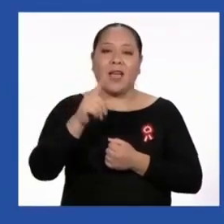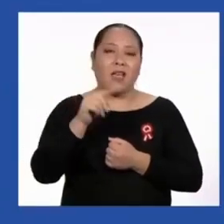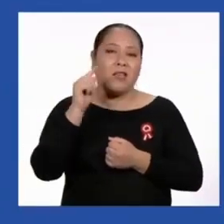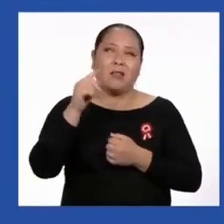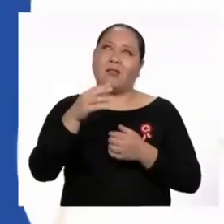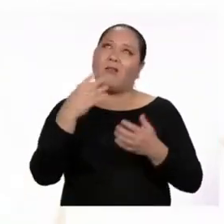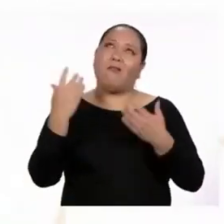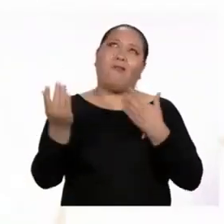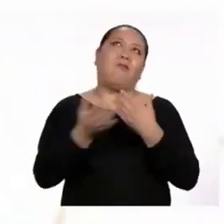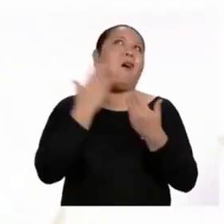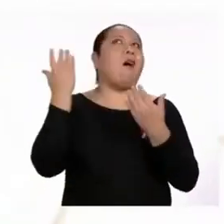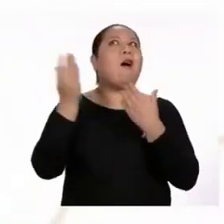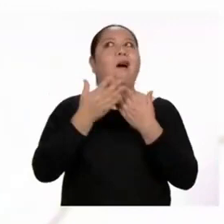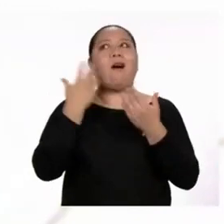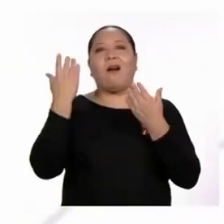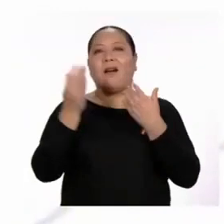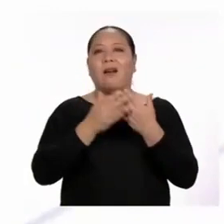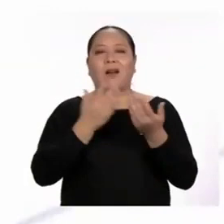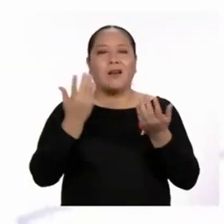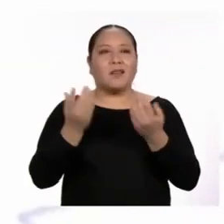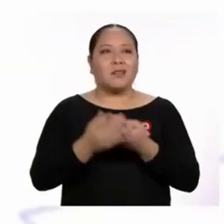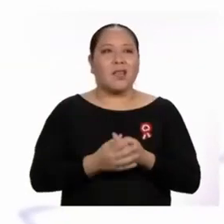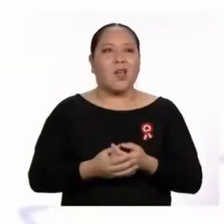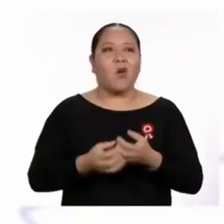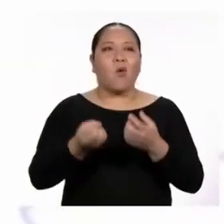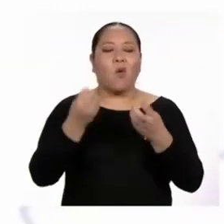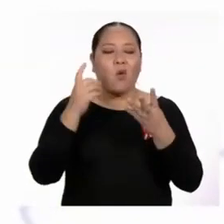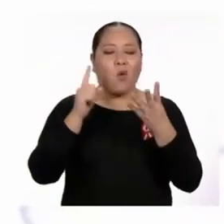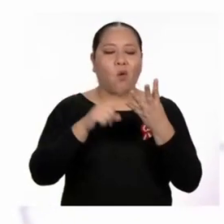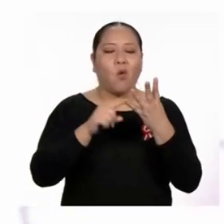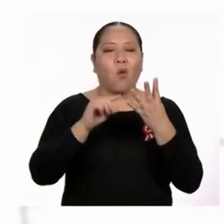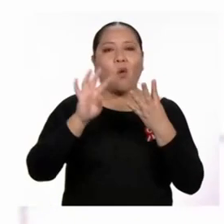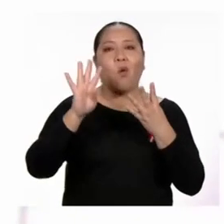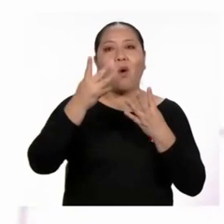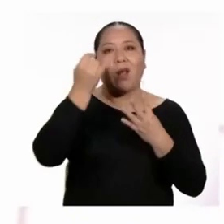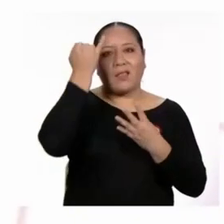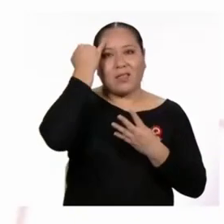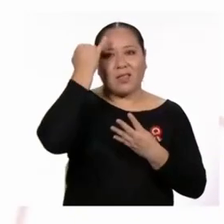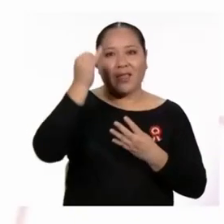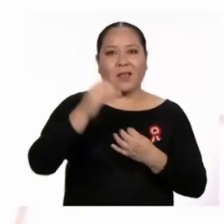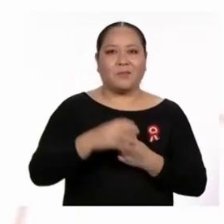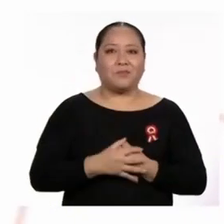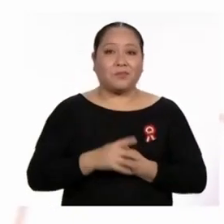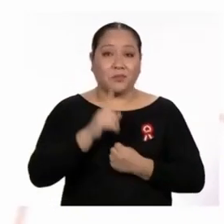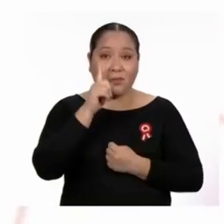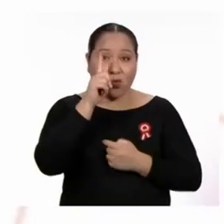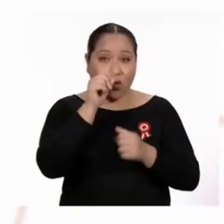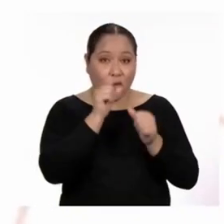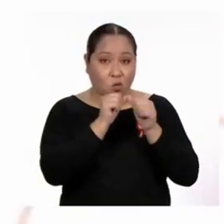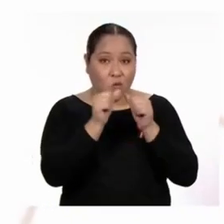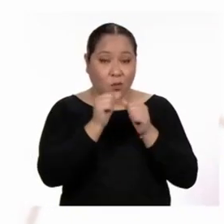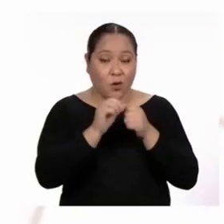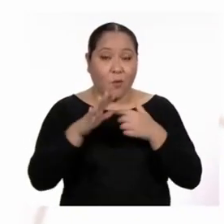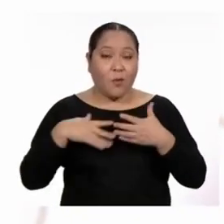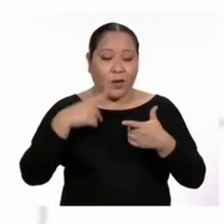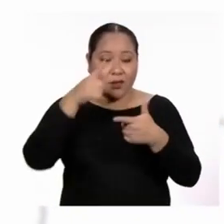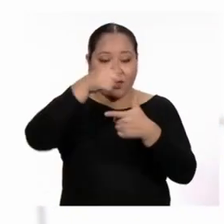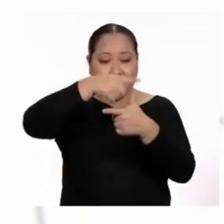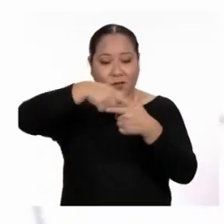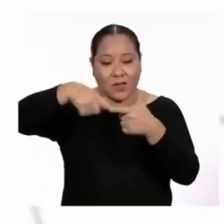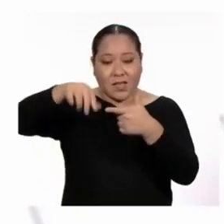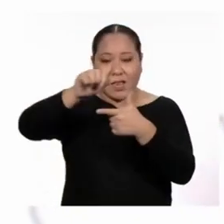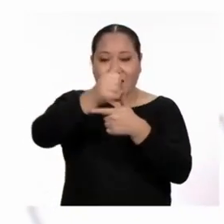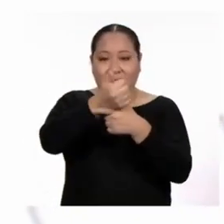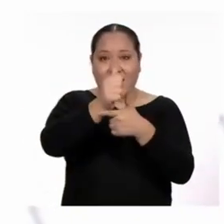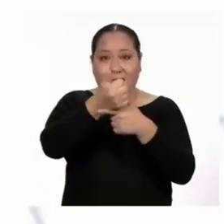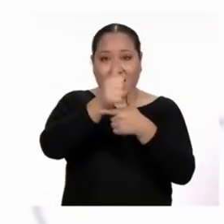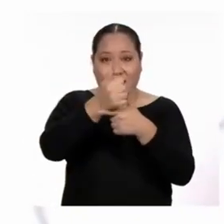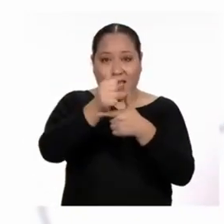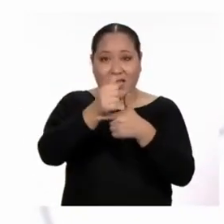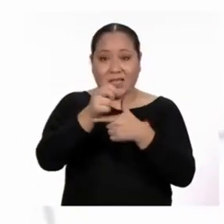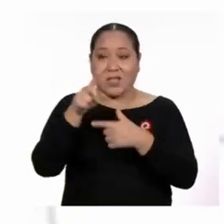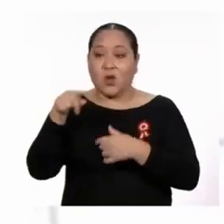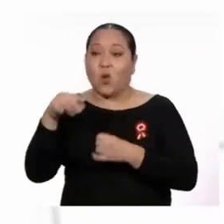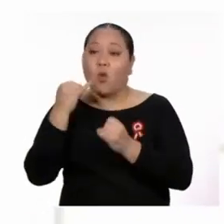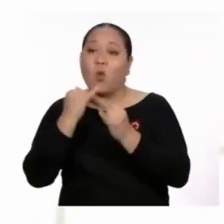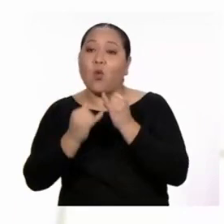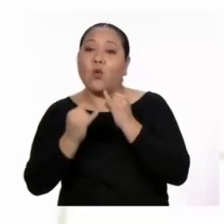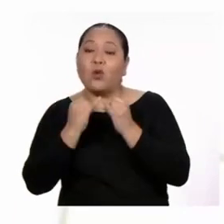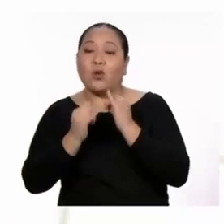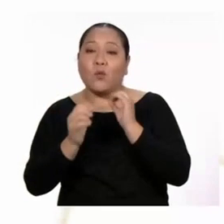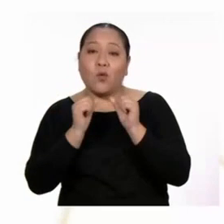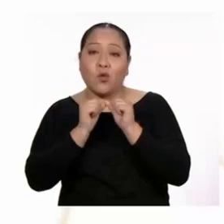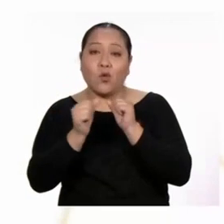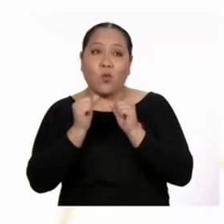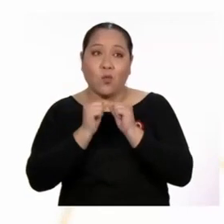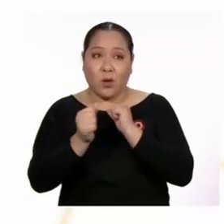facilidad. Cuarto criterio de divisibilidad. Un número se puede dividir entre 10 si su última